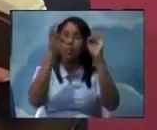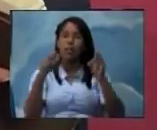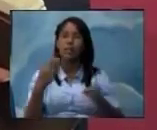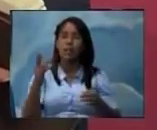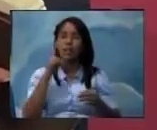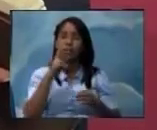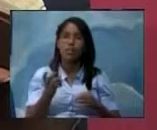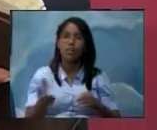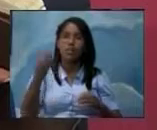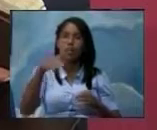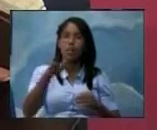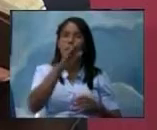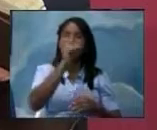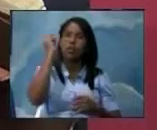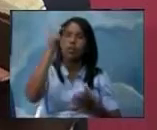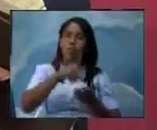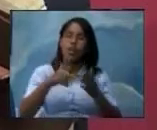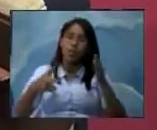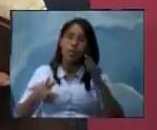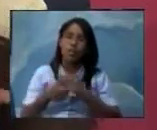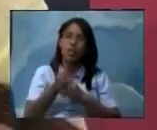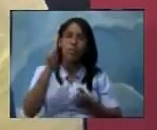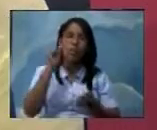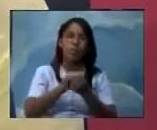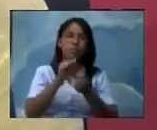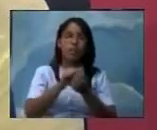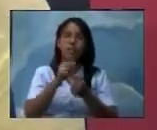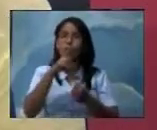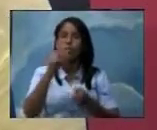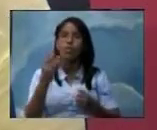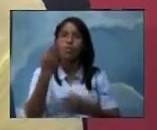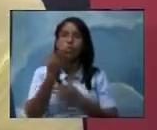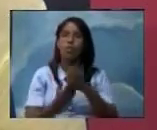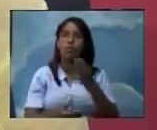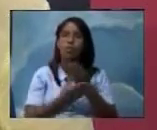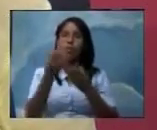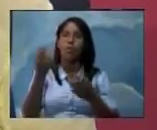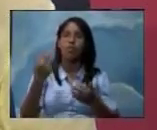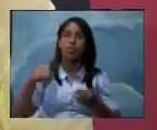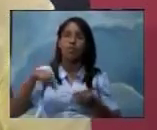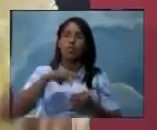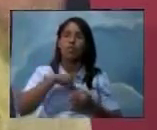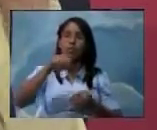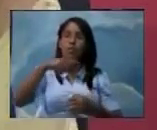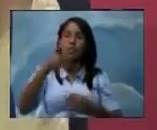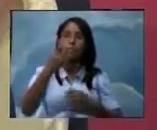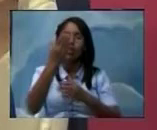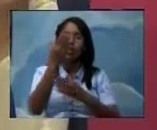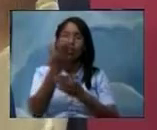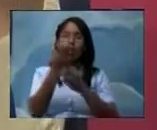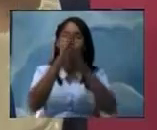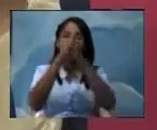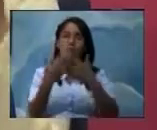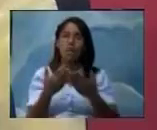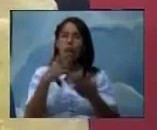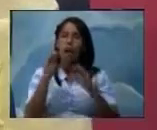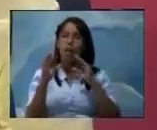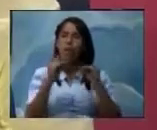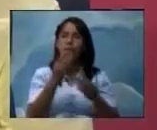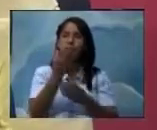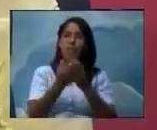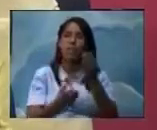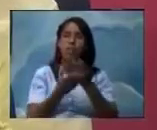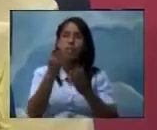que viste del monte fue cortada una piedra, no con mano. Nosotros, cuando la Biblia habla de mano, habla